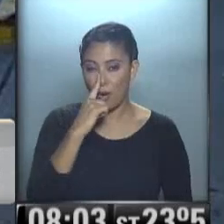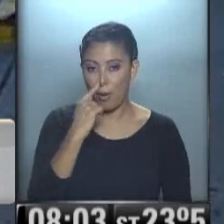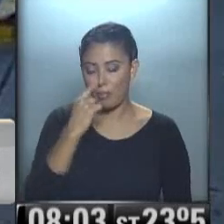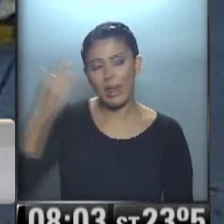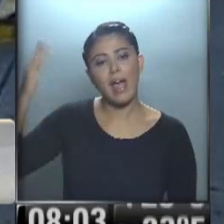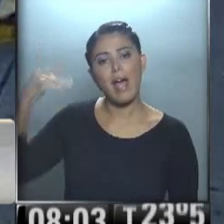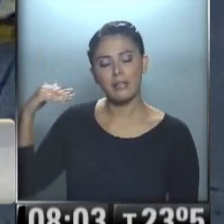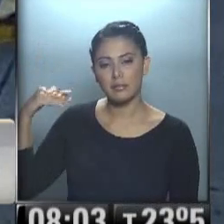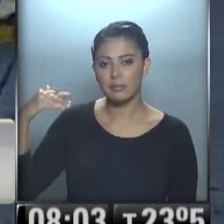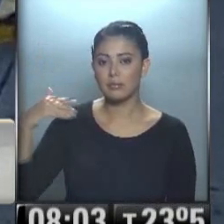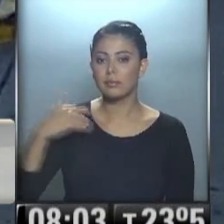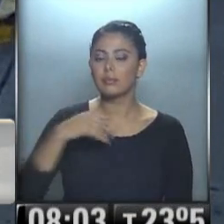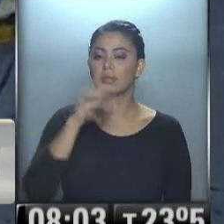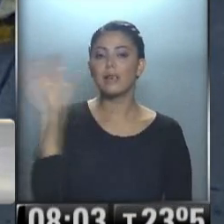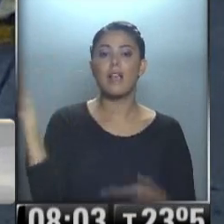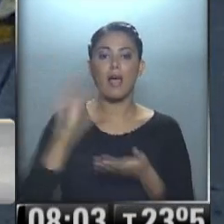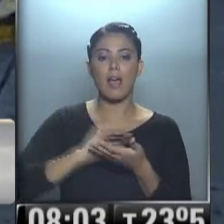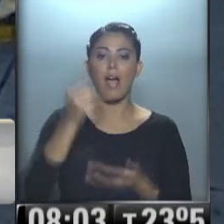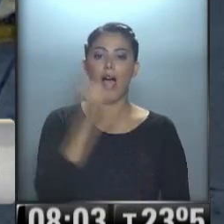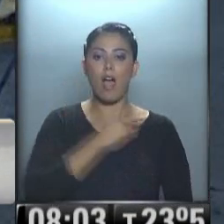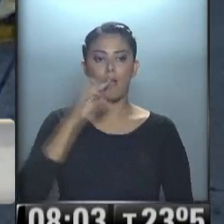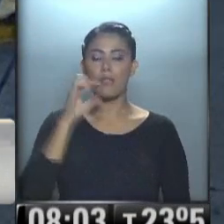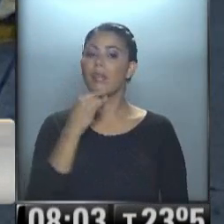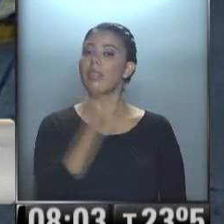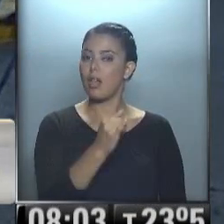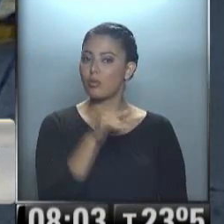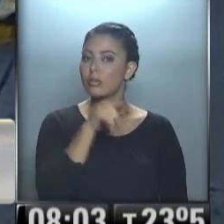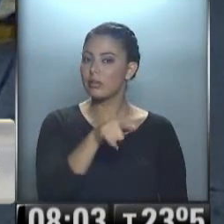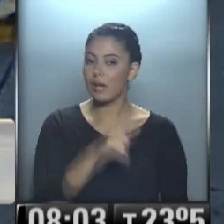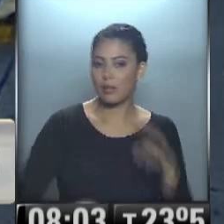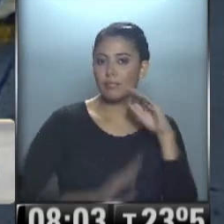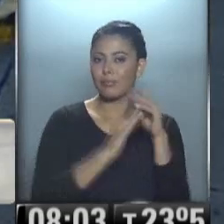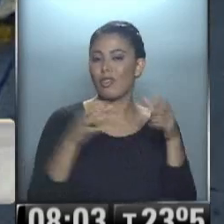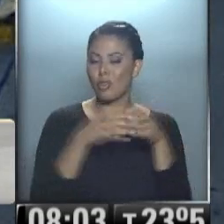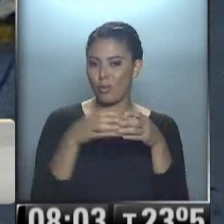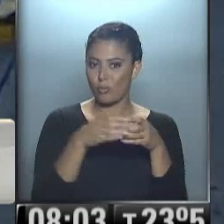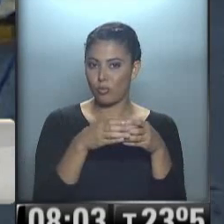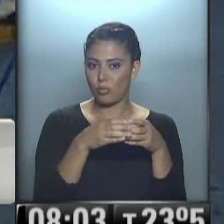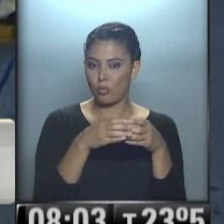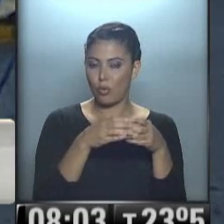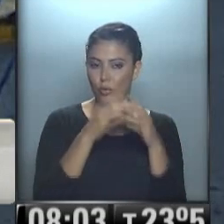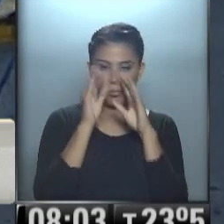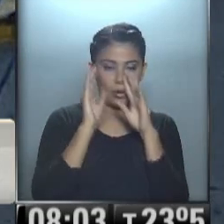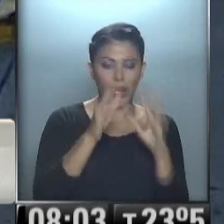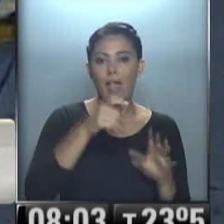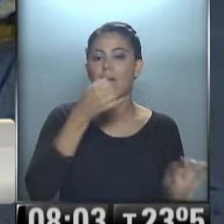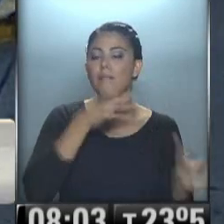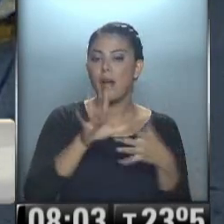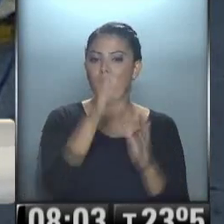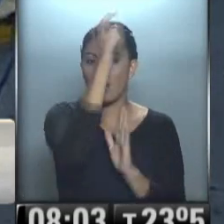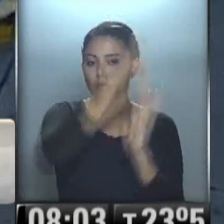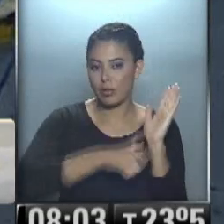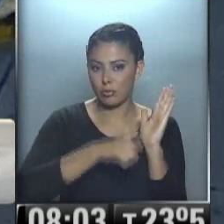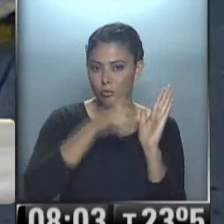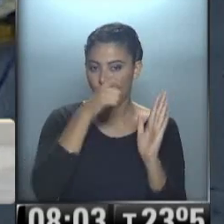fue denunciado por la administración Federal de ingresos públicos por ser el cabecilla de una organización dedicada a vender facturas